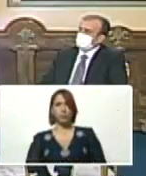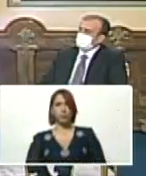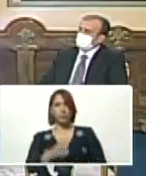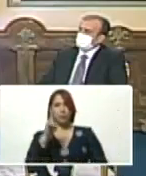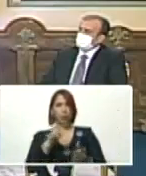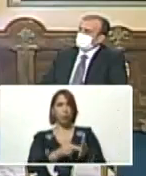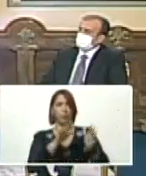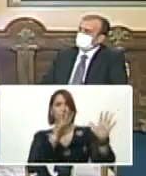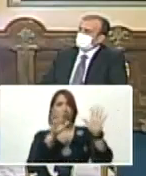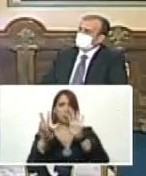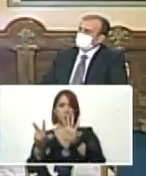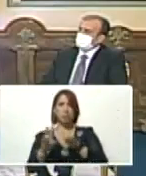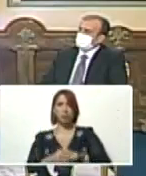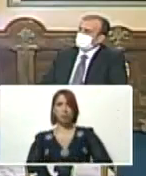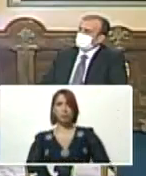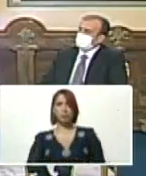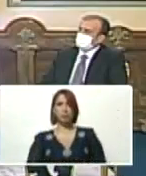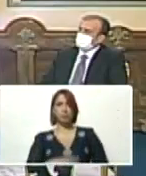2017,